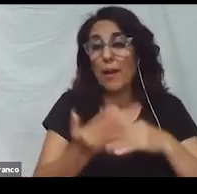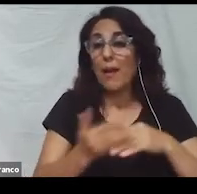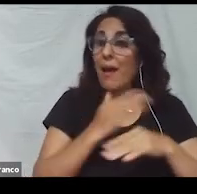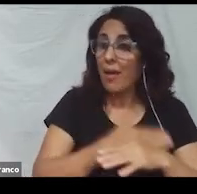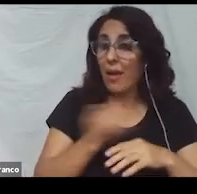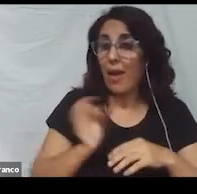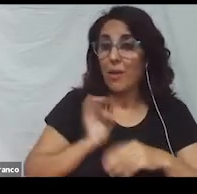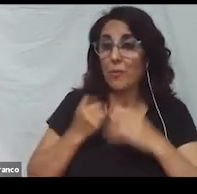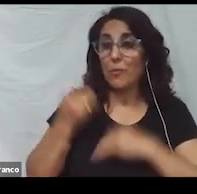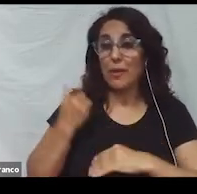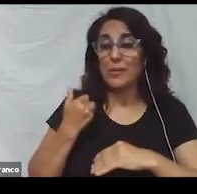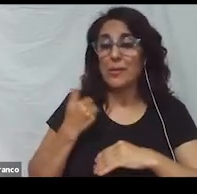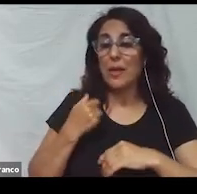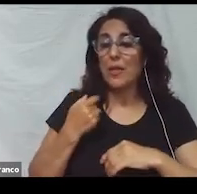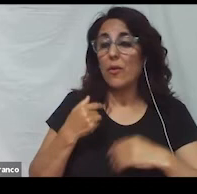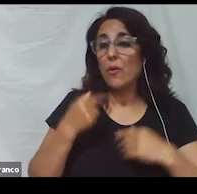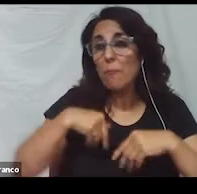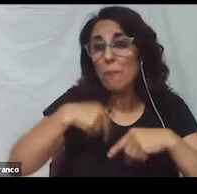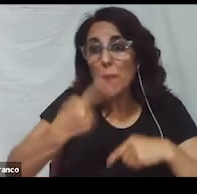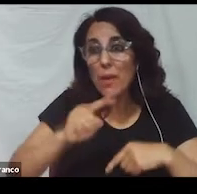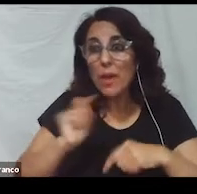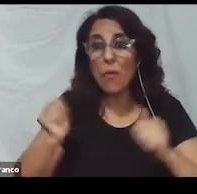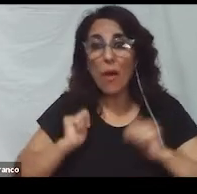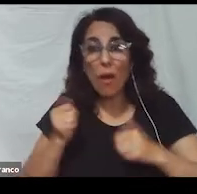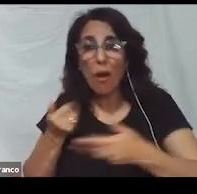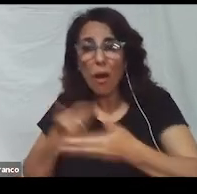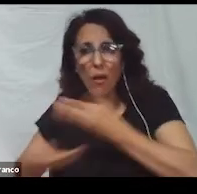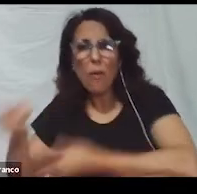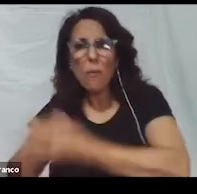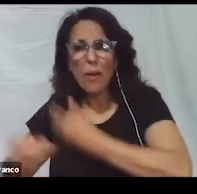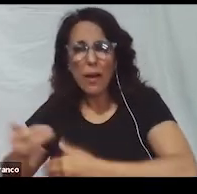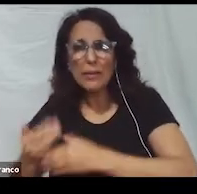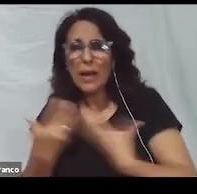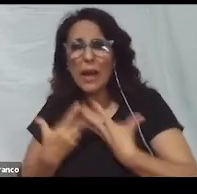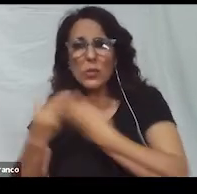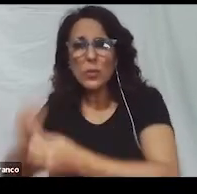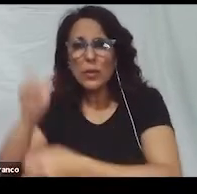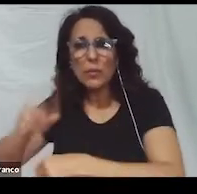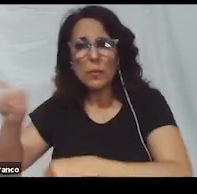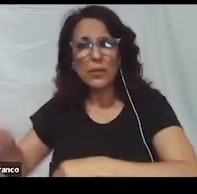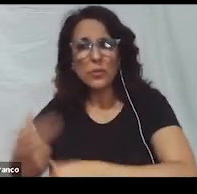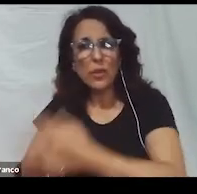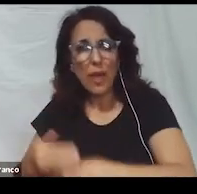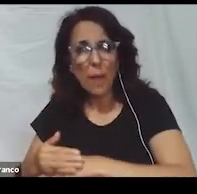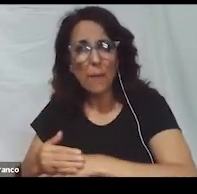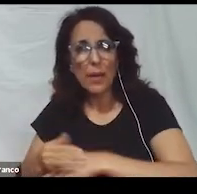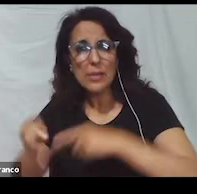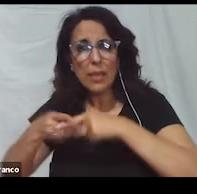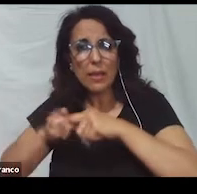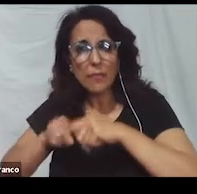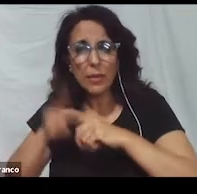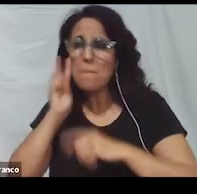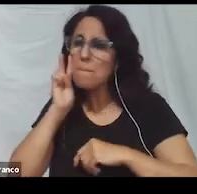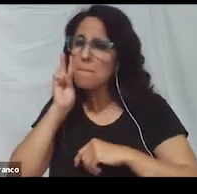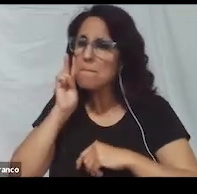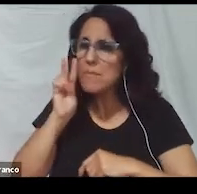poder, traten de sentarse y acompañar a personas con discapacidad a usar la tecnología. Observen cómo navegan